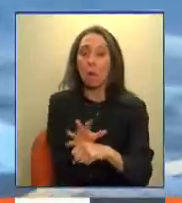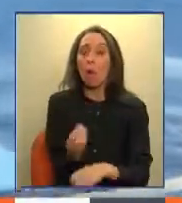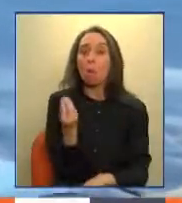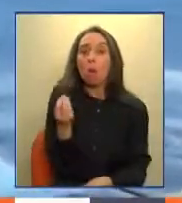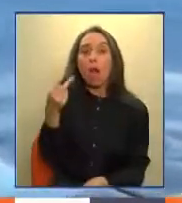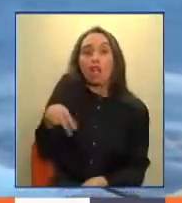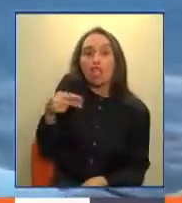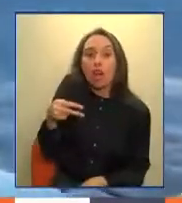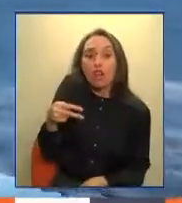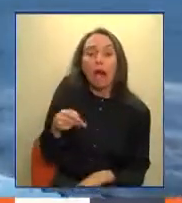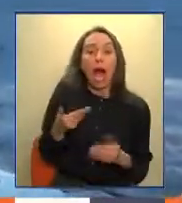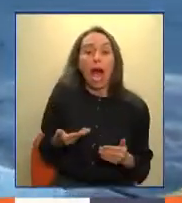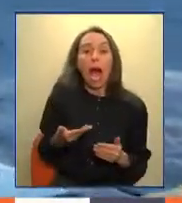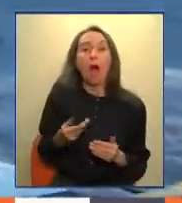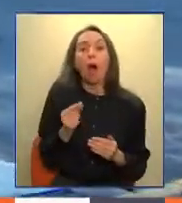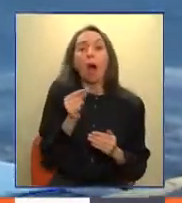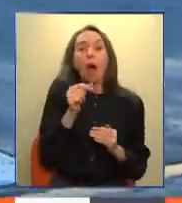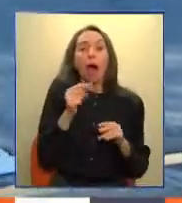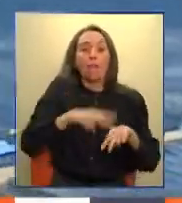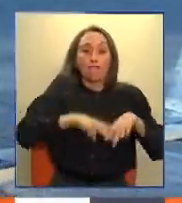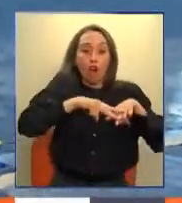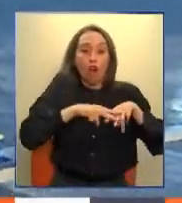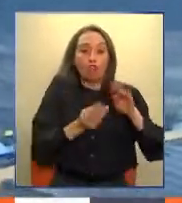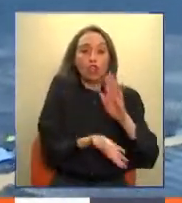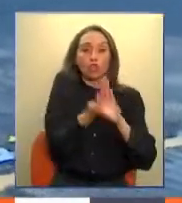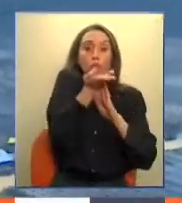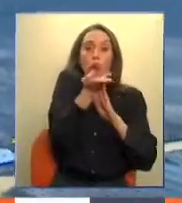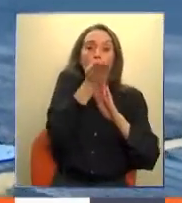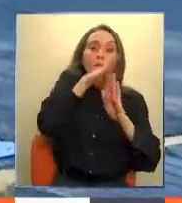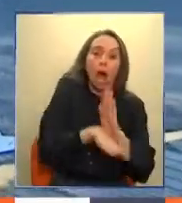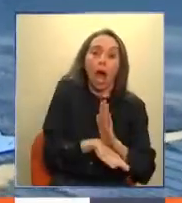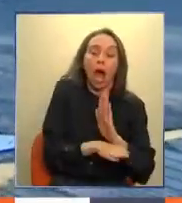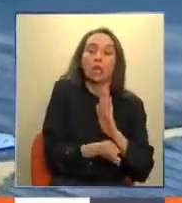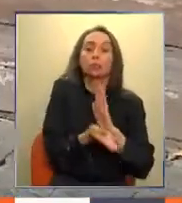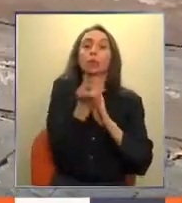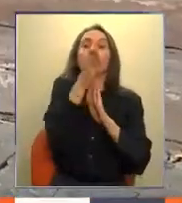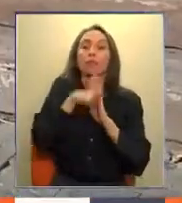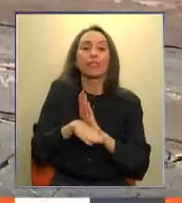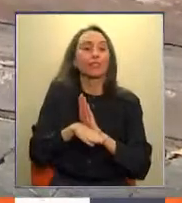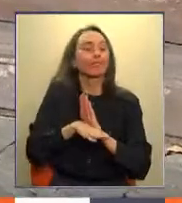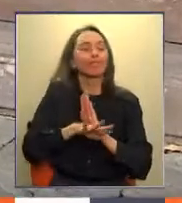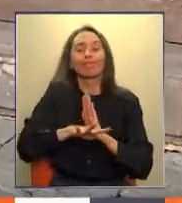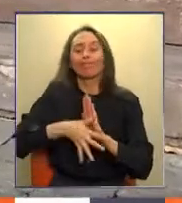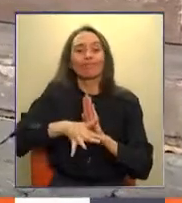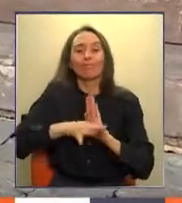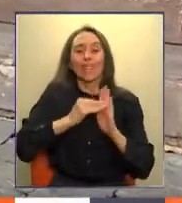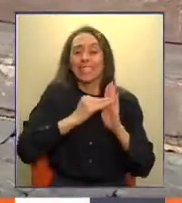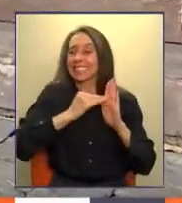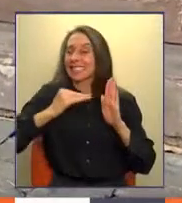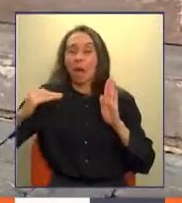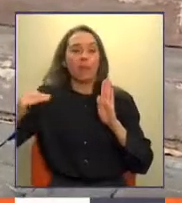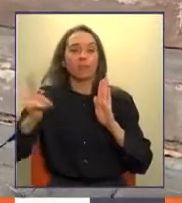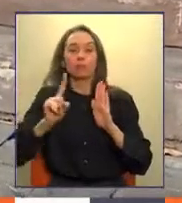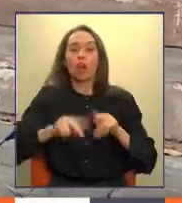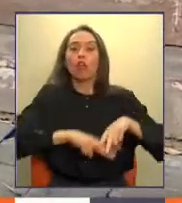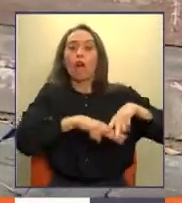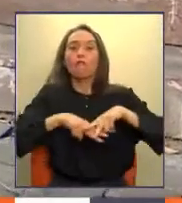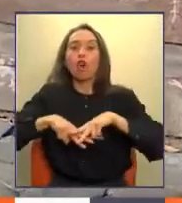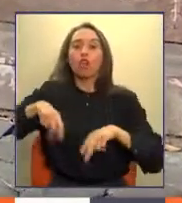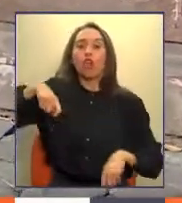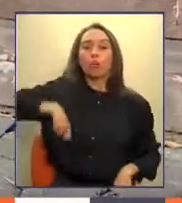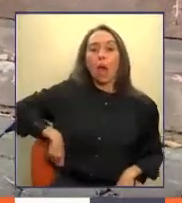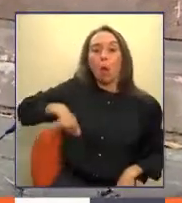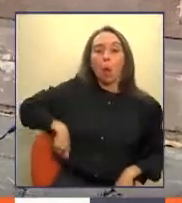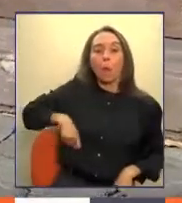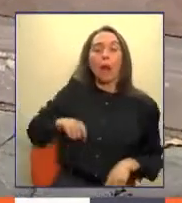noticia puede ahora subir un poco después baja ha estado súper y regular los fondos y bastante buena orientadora para las personas